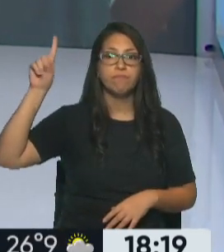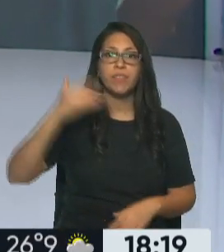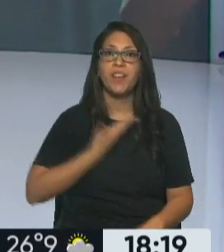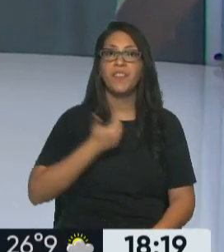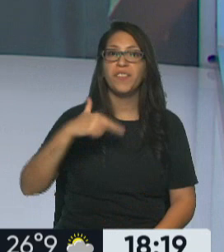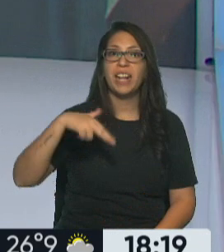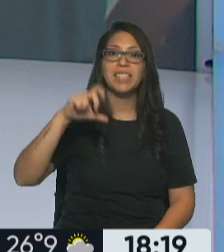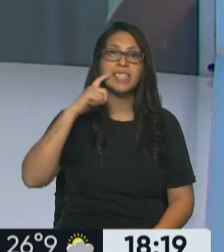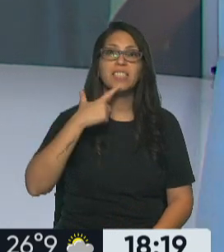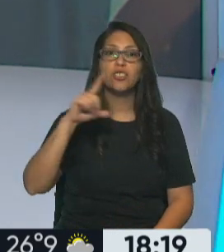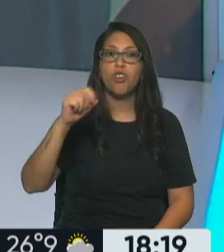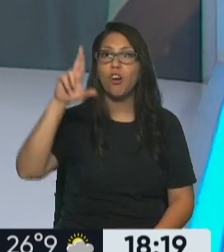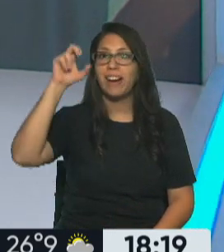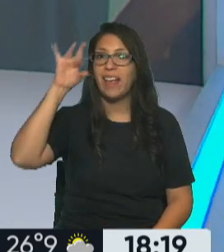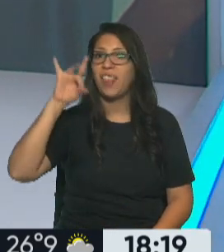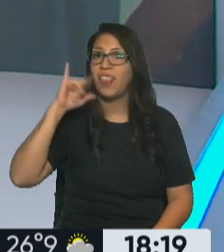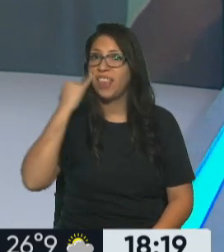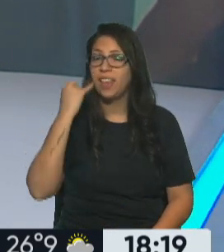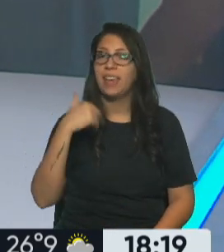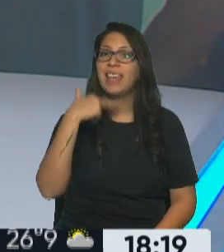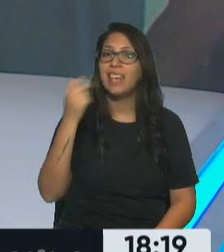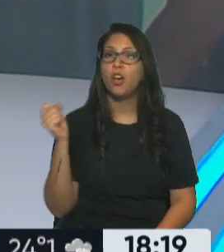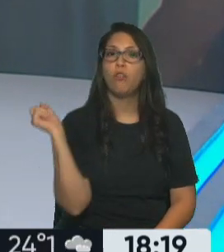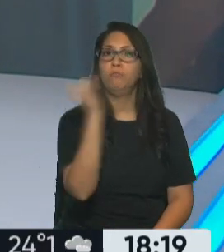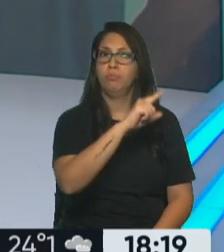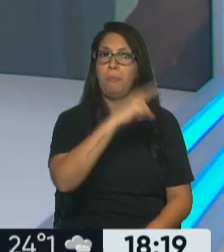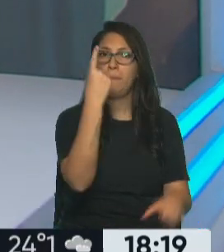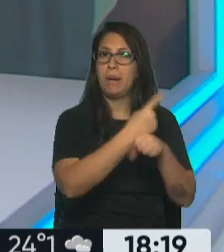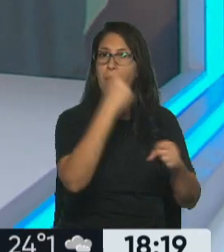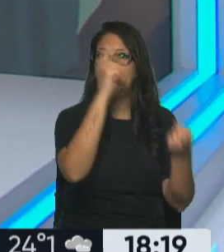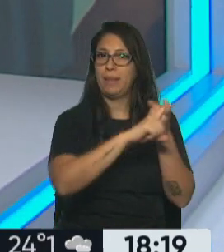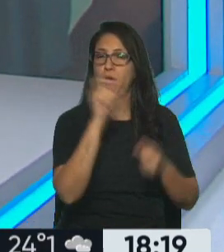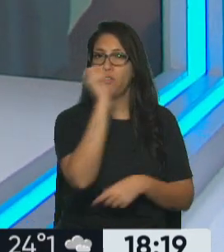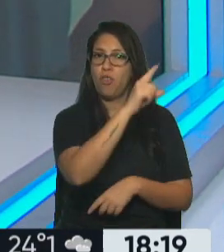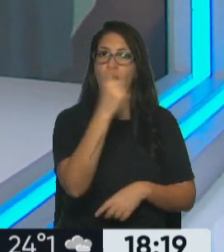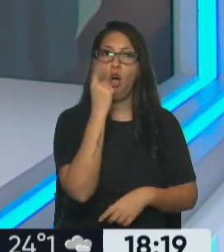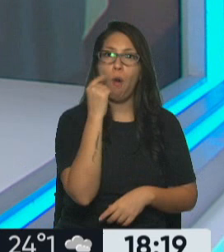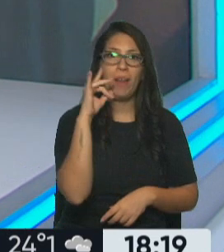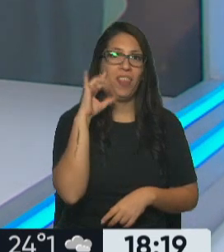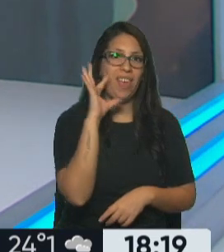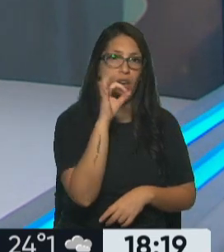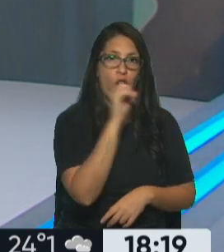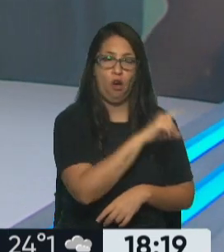Francisco Reddy, hijo del primer matrimonio de Diego.